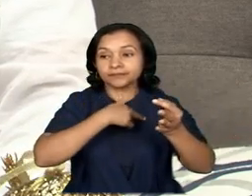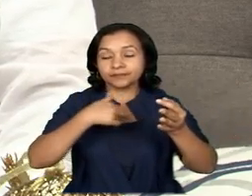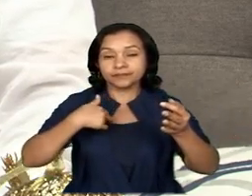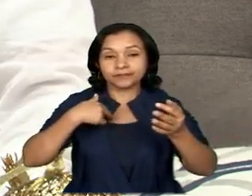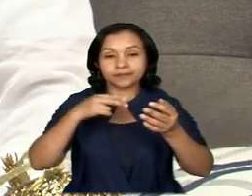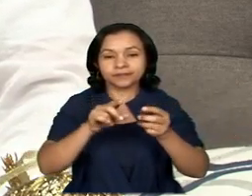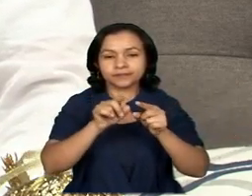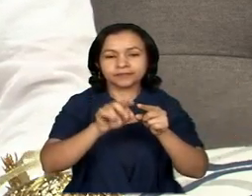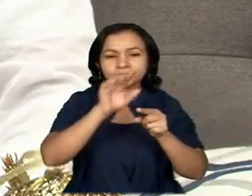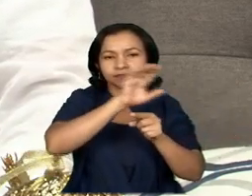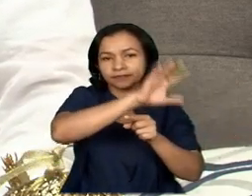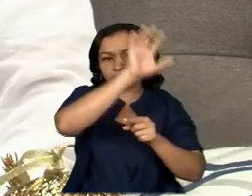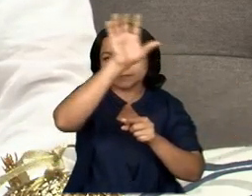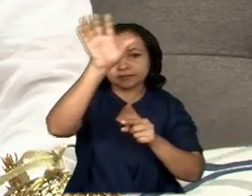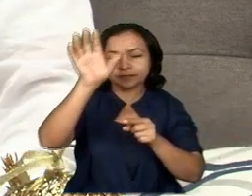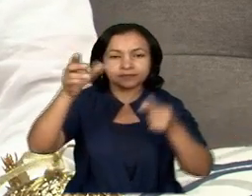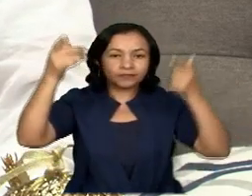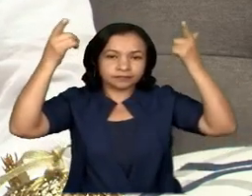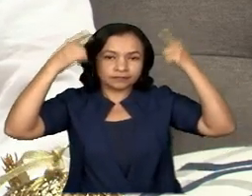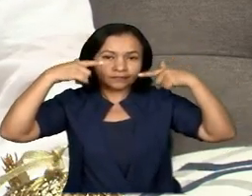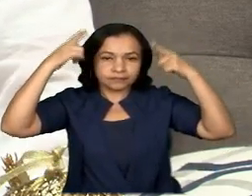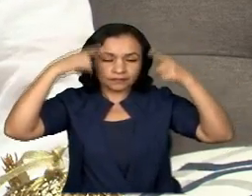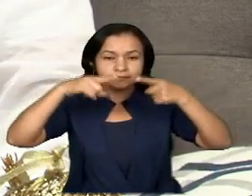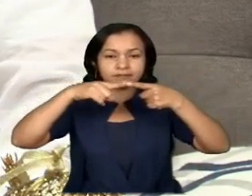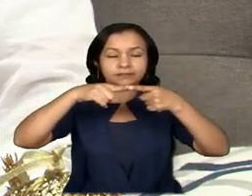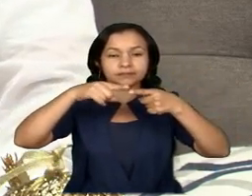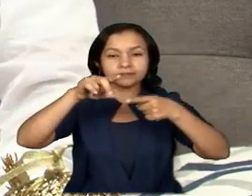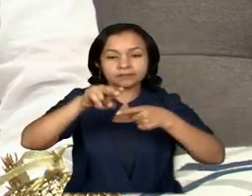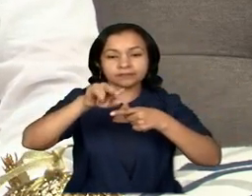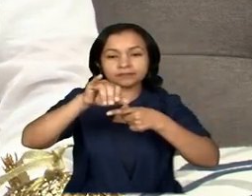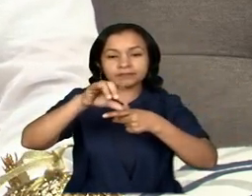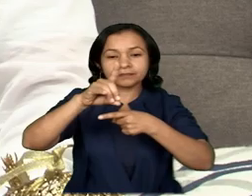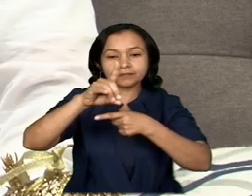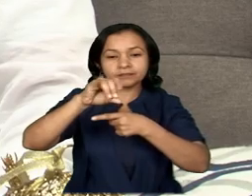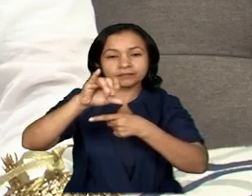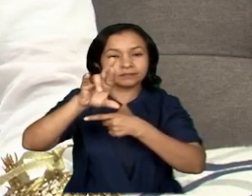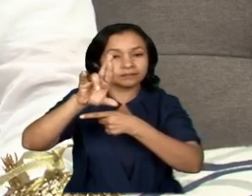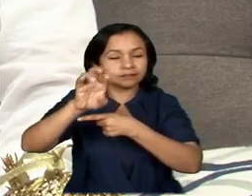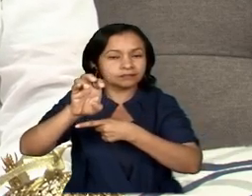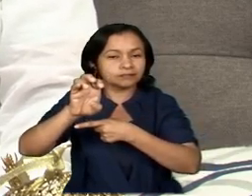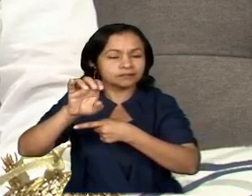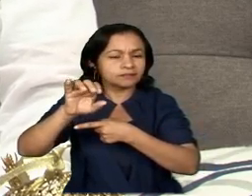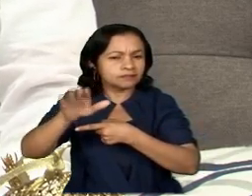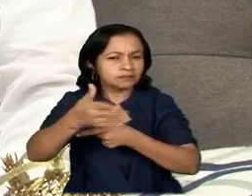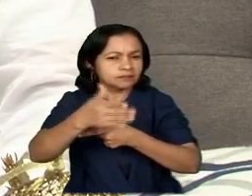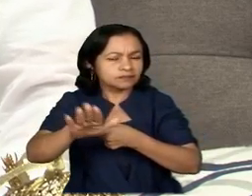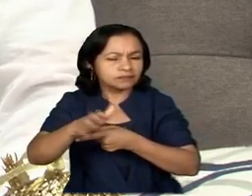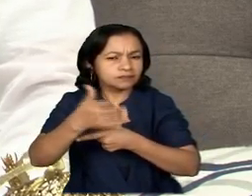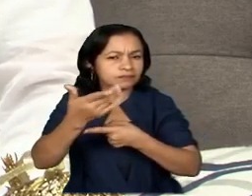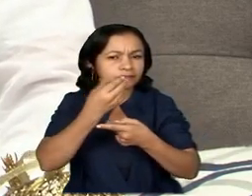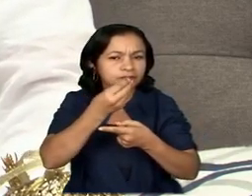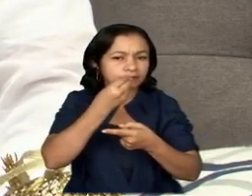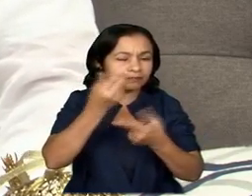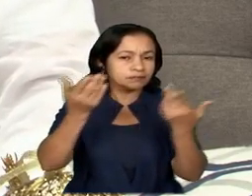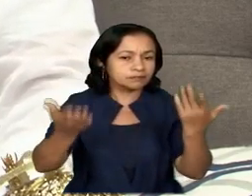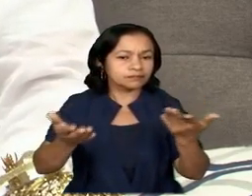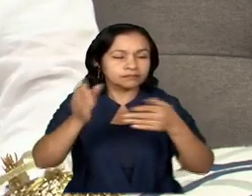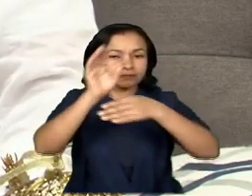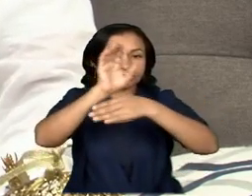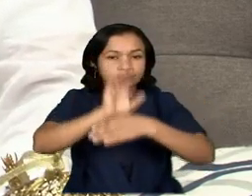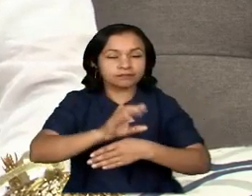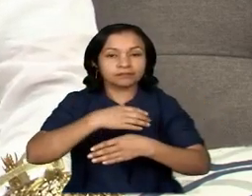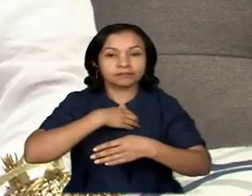a los departamentos, entras a Masaya, vas a Nindirí y miras qué se cocina en Nindirí en la Semana Santa, cuáles son las tradiciones.